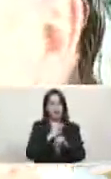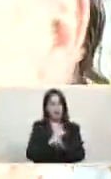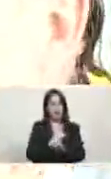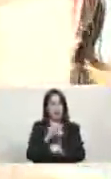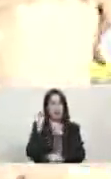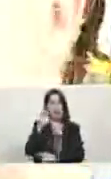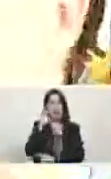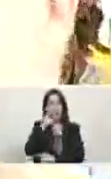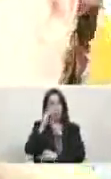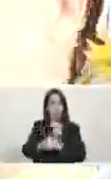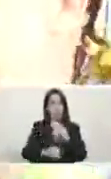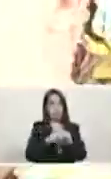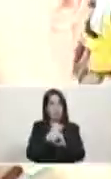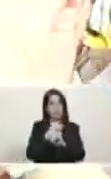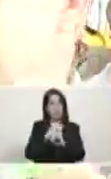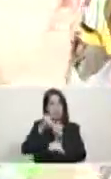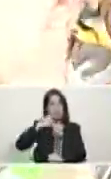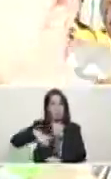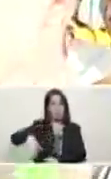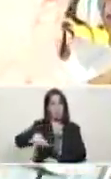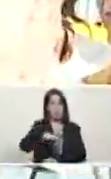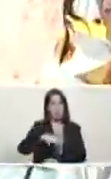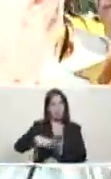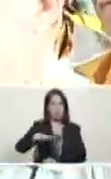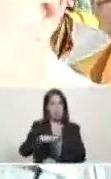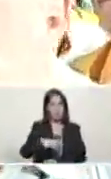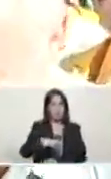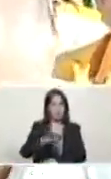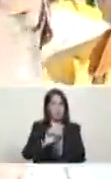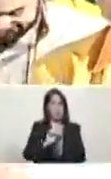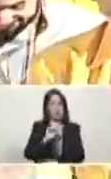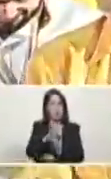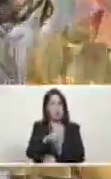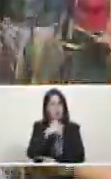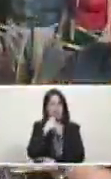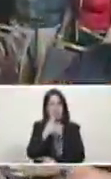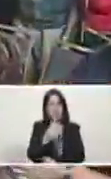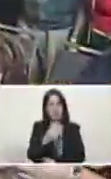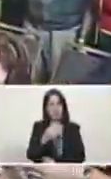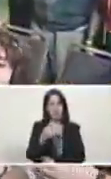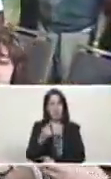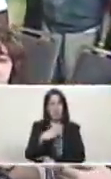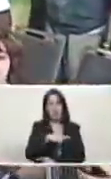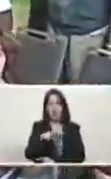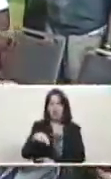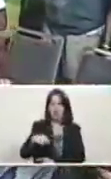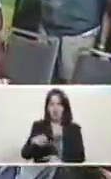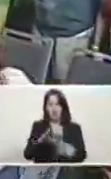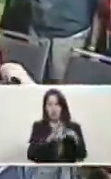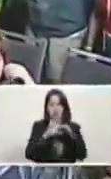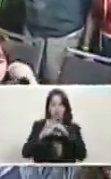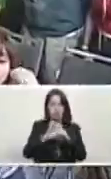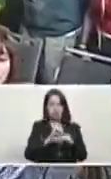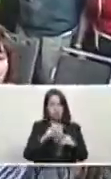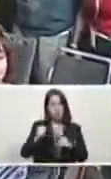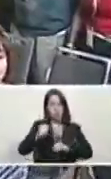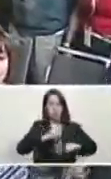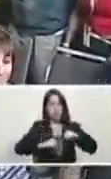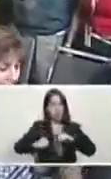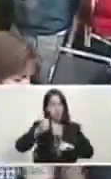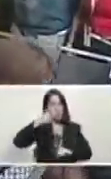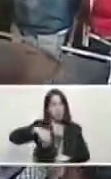internacional de los pueblos entre los mensajes que han dicho somos un pueblo consciente y movilizado